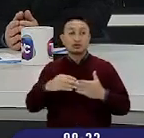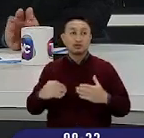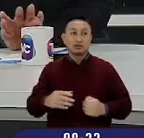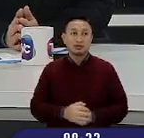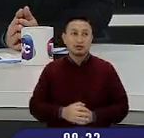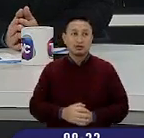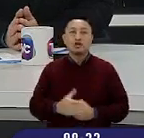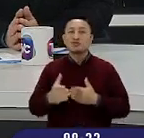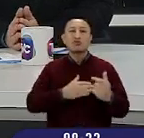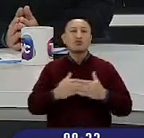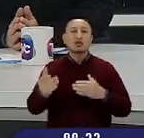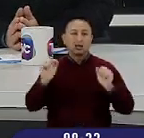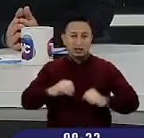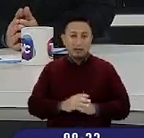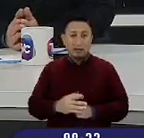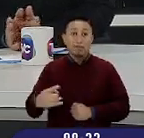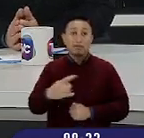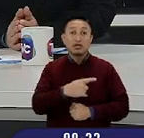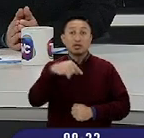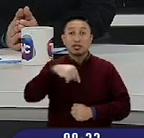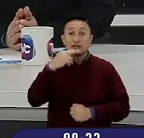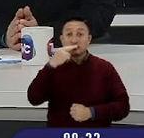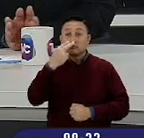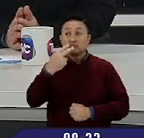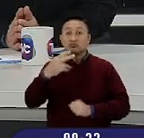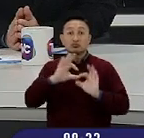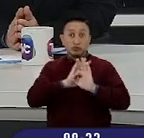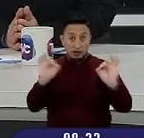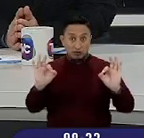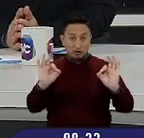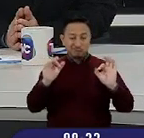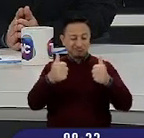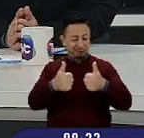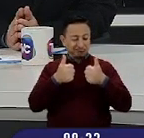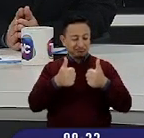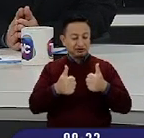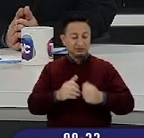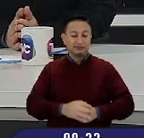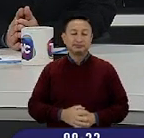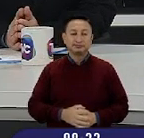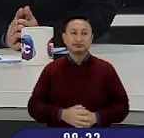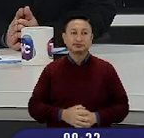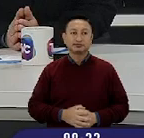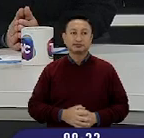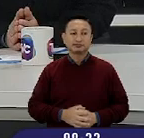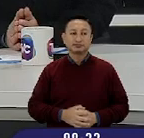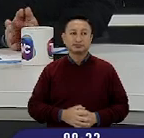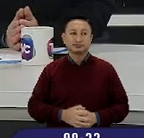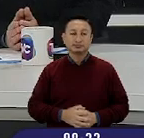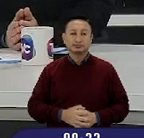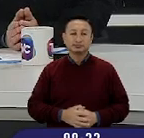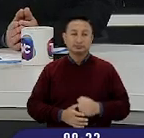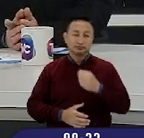gastar esos 27 millones. El aire de nuestra ciudad se los da a agradecer, sin duda. Veamos.